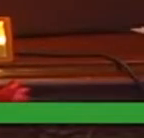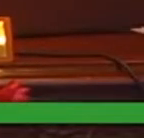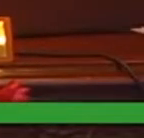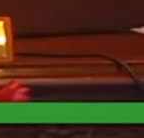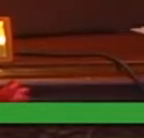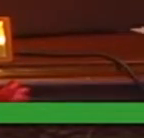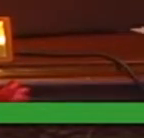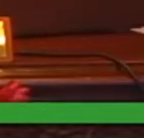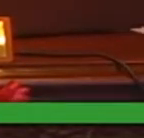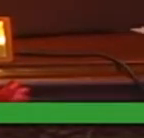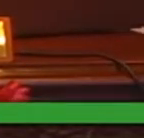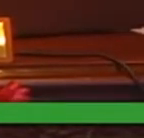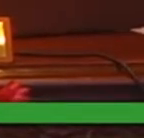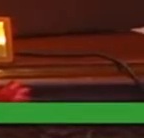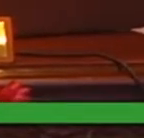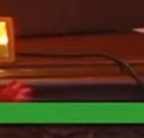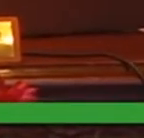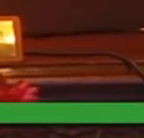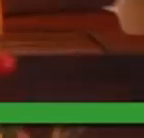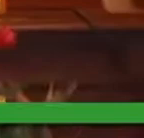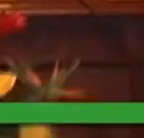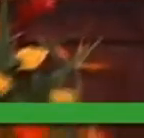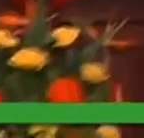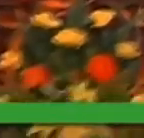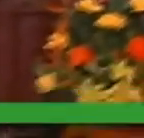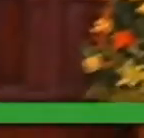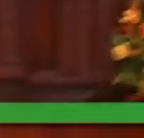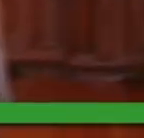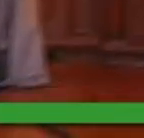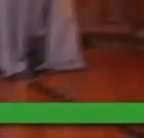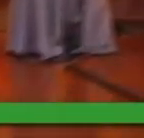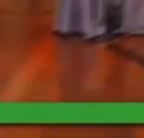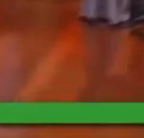al señor Toesta. Por favor, adelante con la exposición.